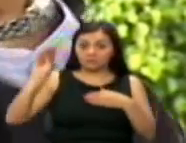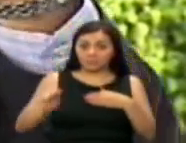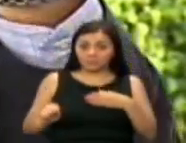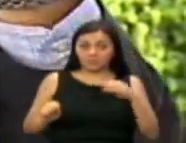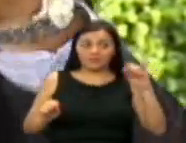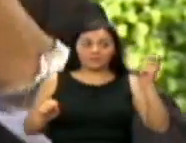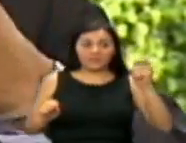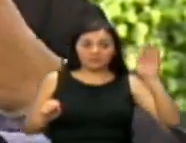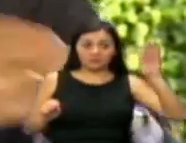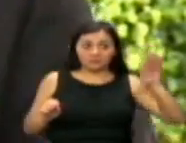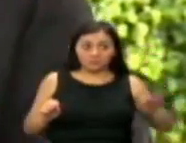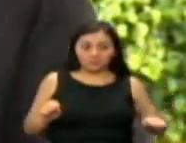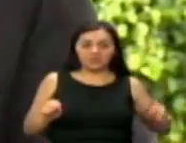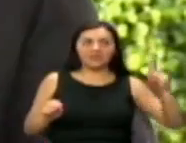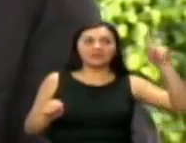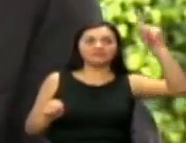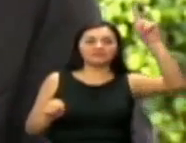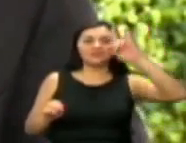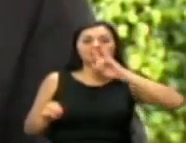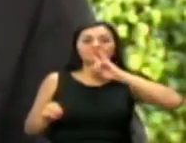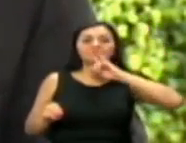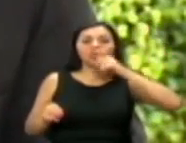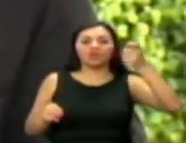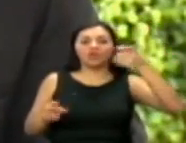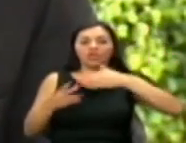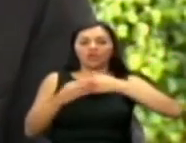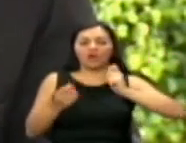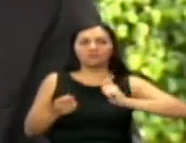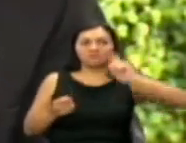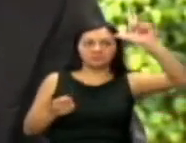estos momentos? Ingresar divisas a la economía por medio de